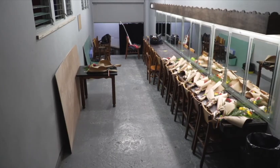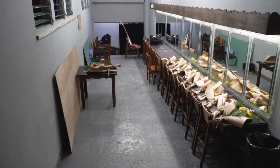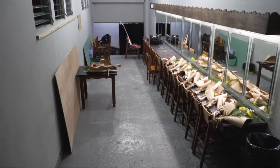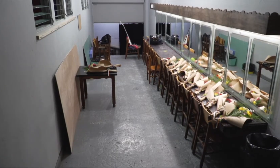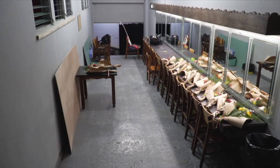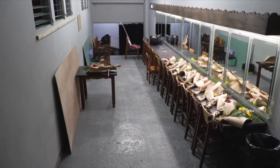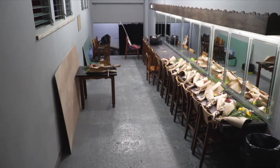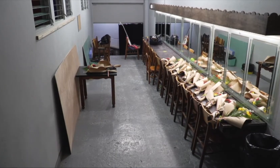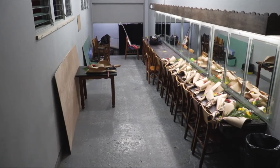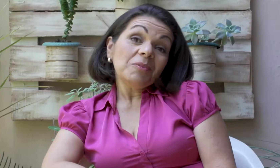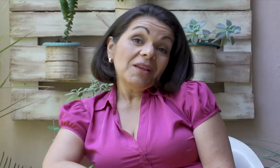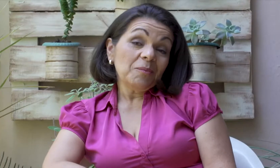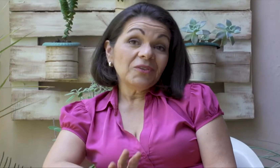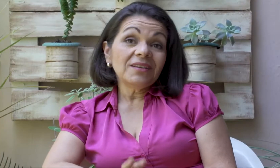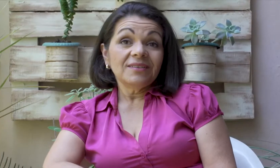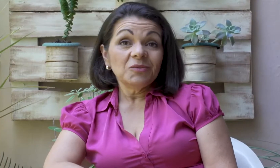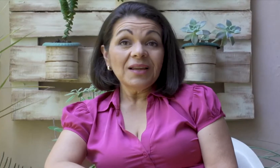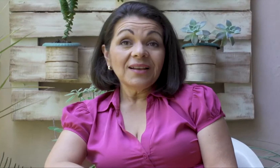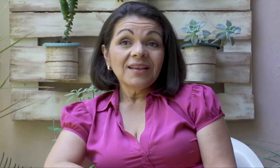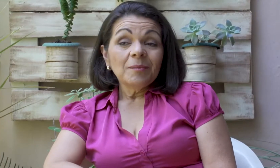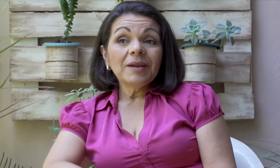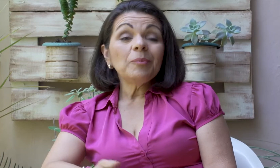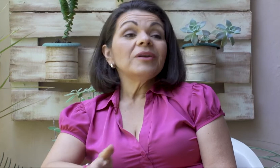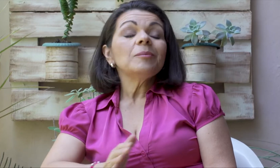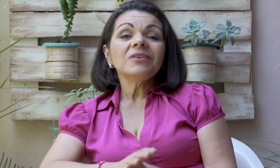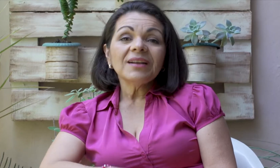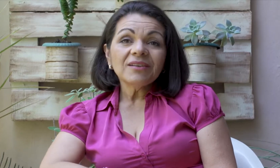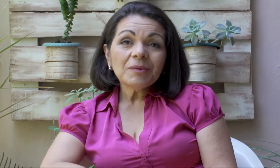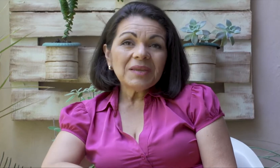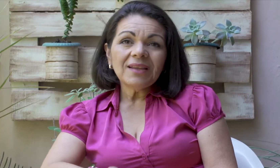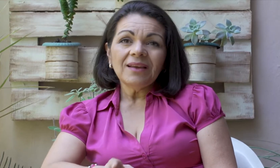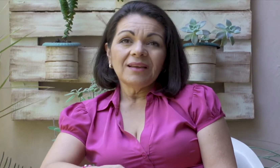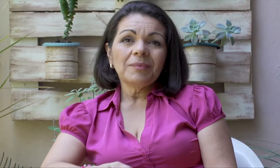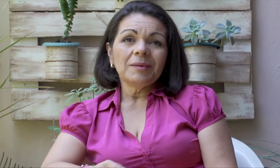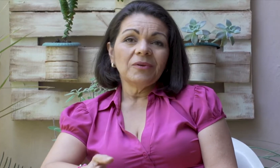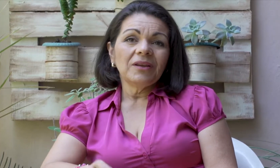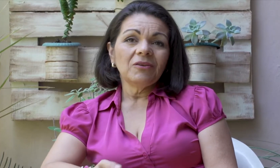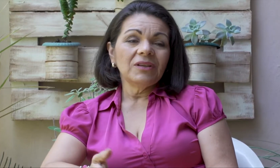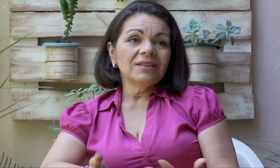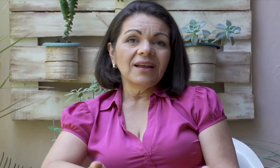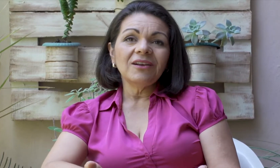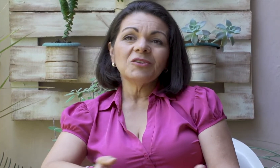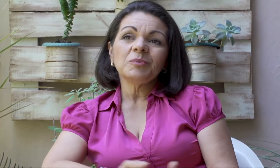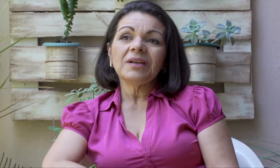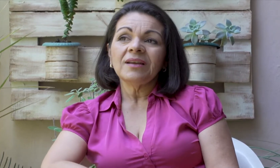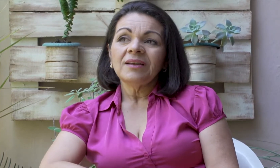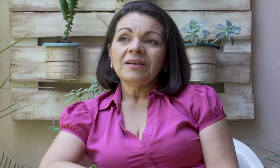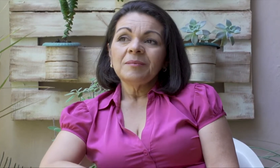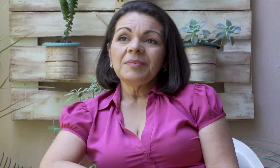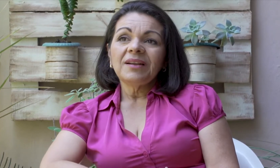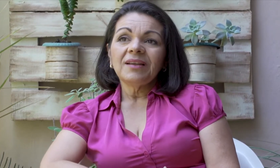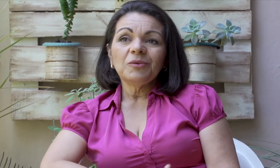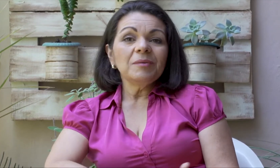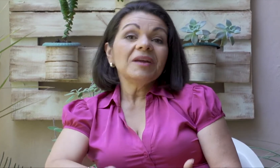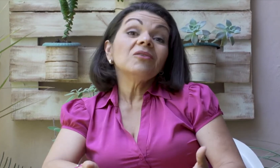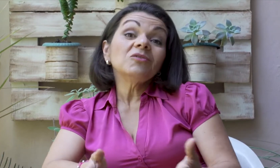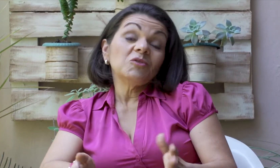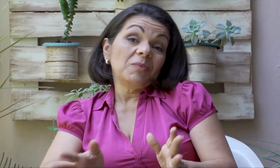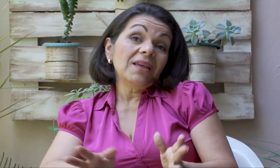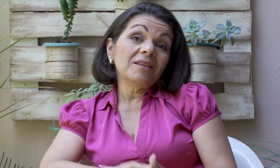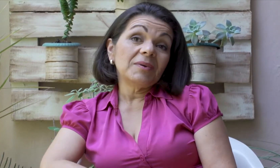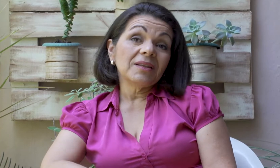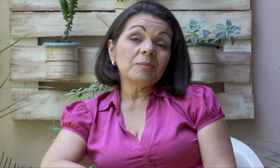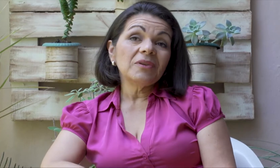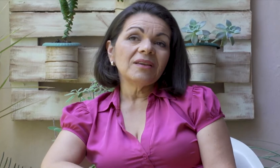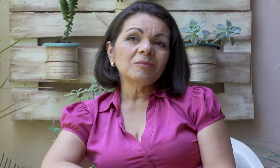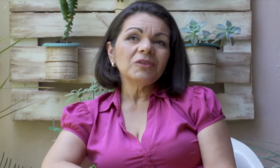aula Algo niño Por ejemplo Transexual Para poder apoyar A la familia Para poder orientarlos Para dar una mano A